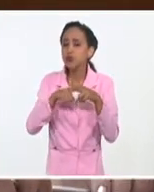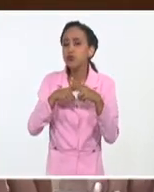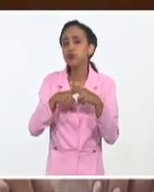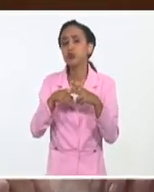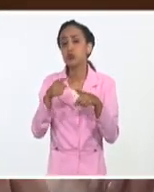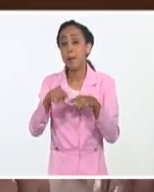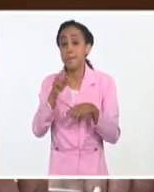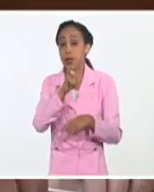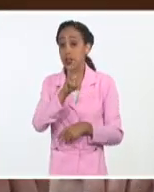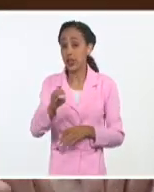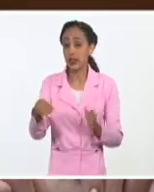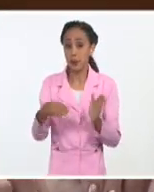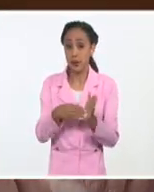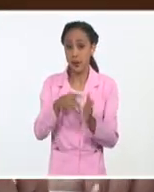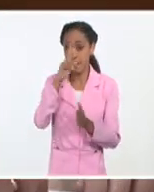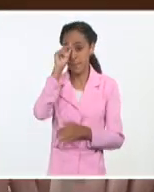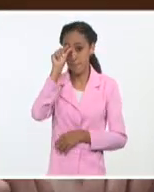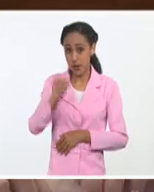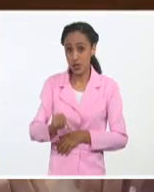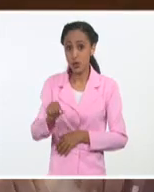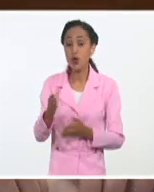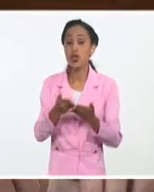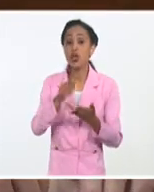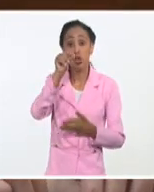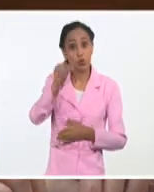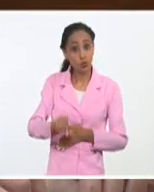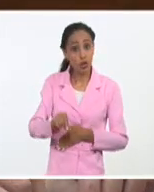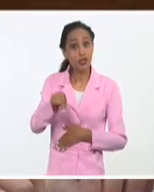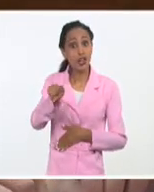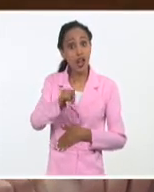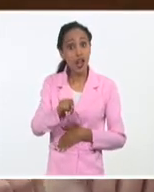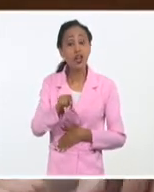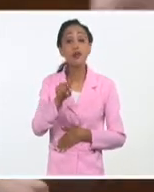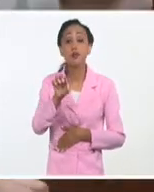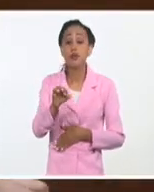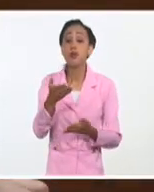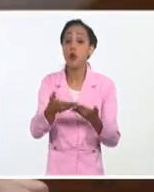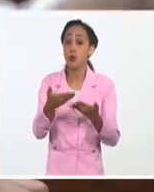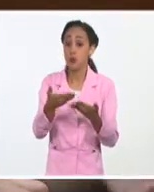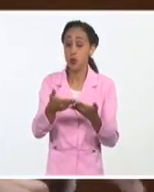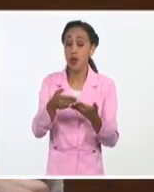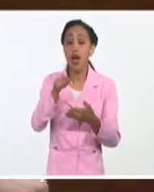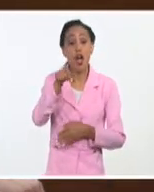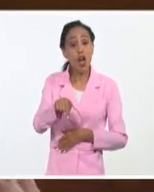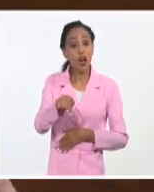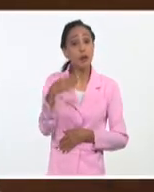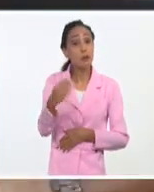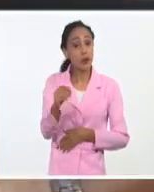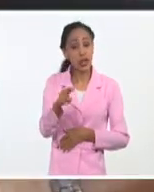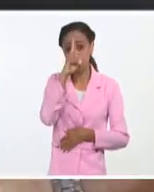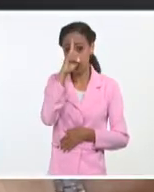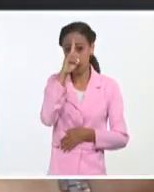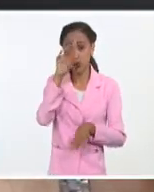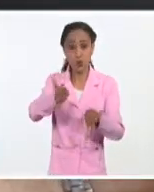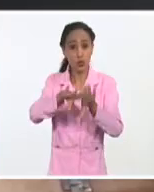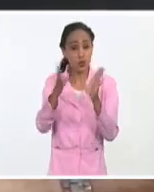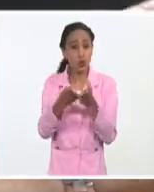30.000 profesionales y estudiantes entrenados en buenas prácticas clínicas, todas además con certificados, con